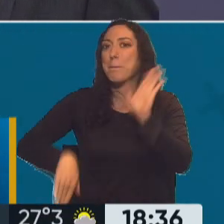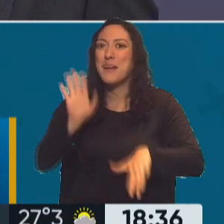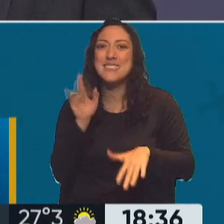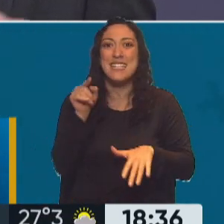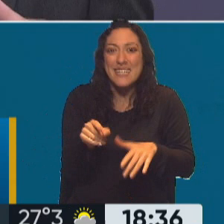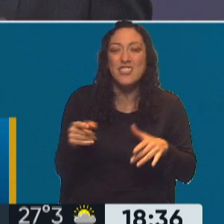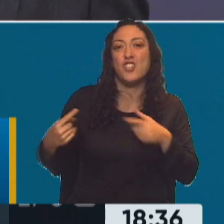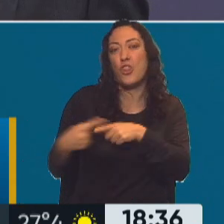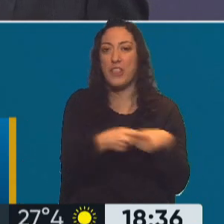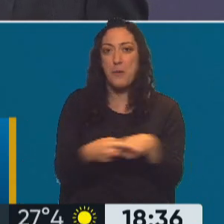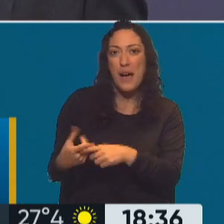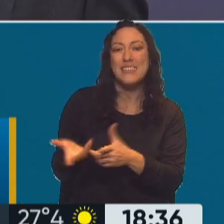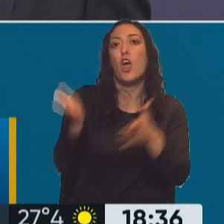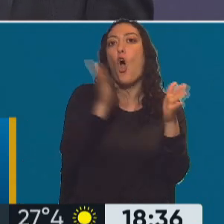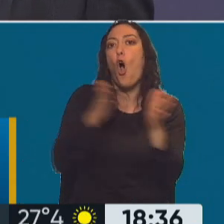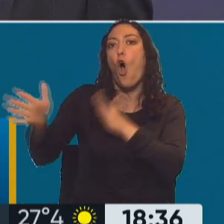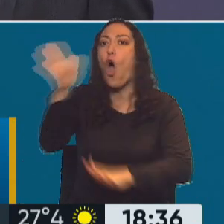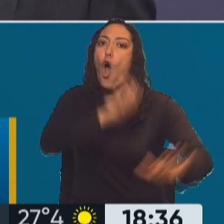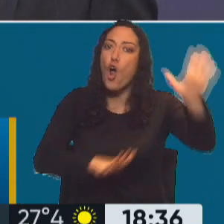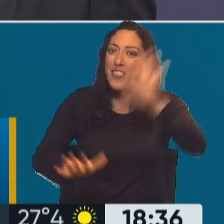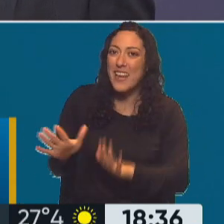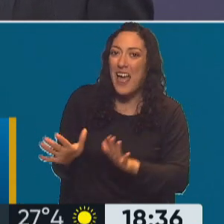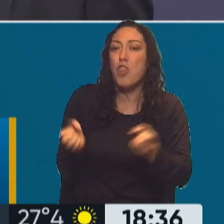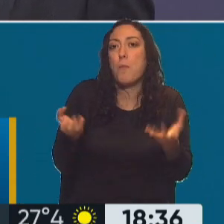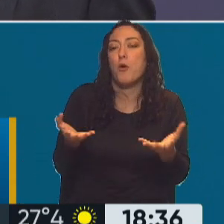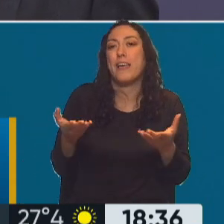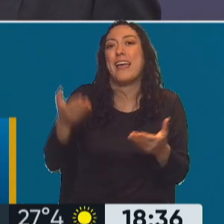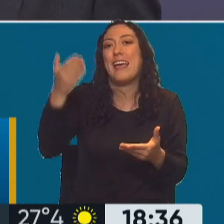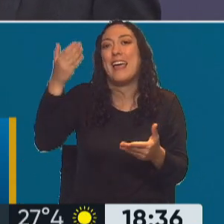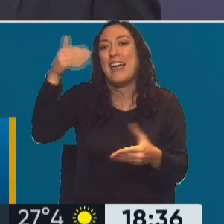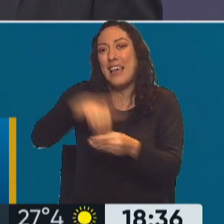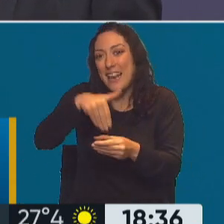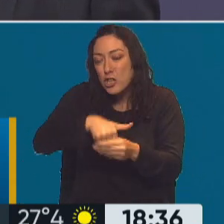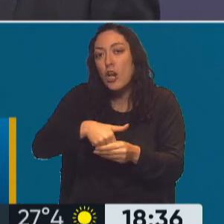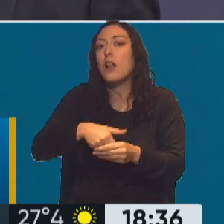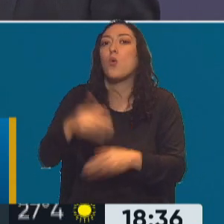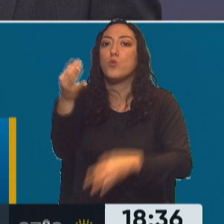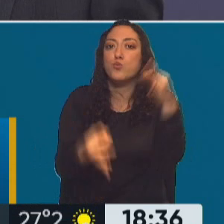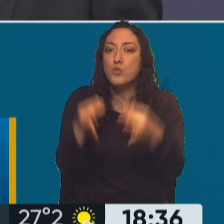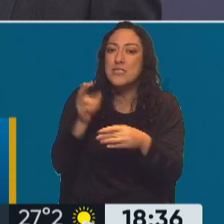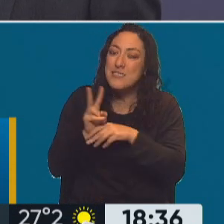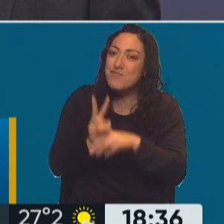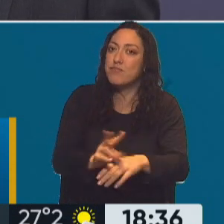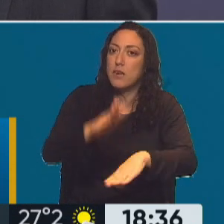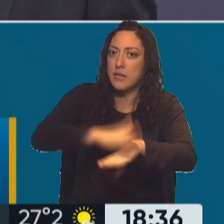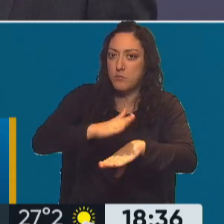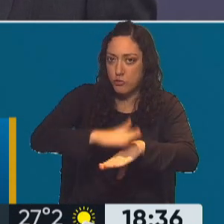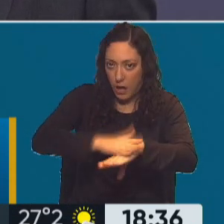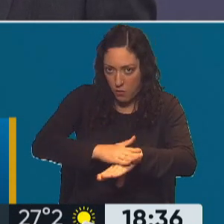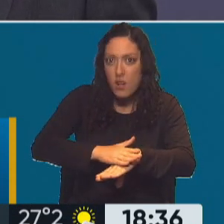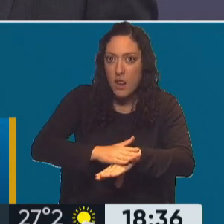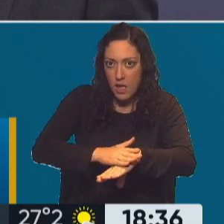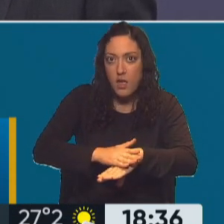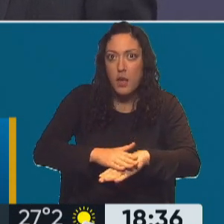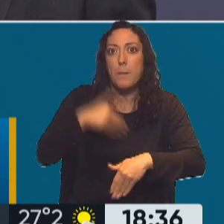pretende un debate, de modo ordenado en este caso, porque la justicia electoral tiene una responsabilidad y tiene que cuidar de un acto que está previsto